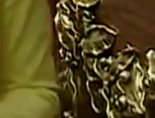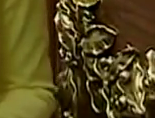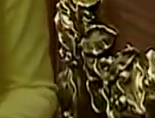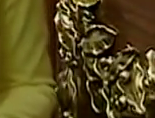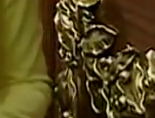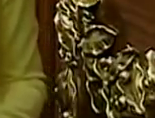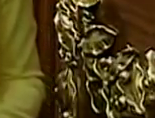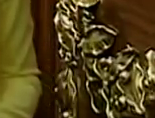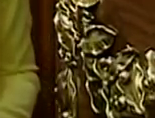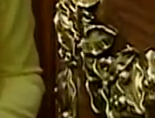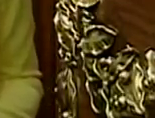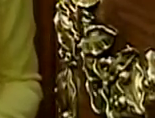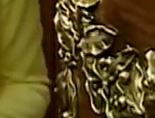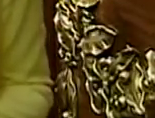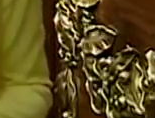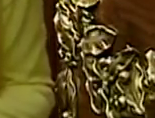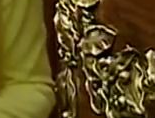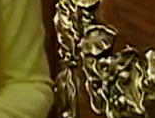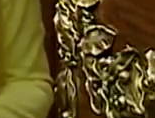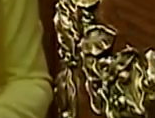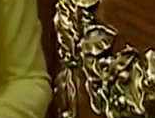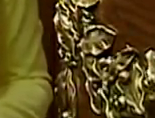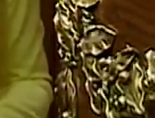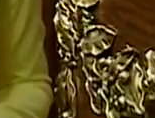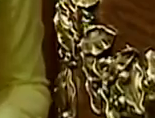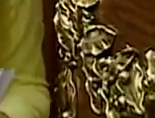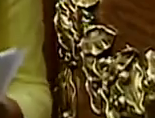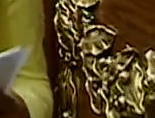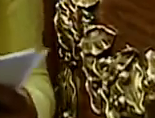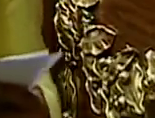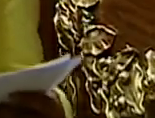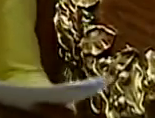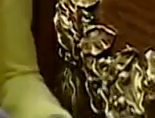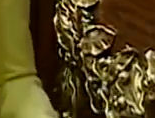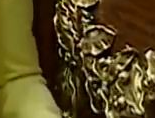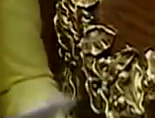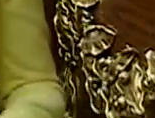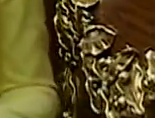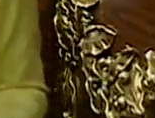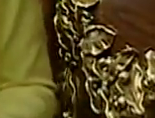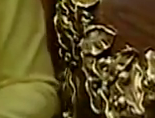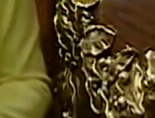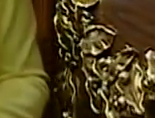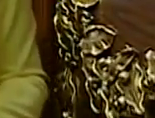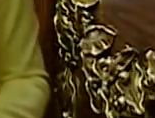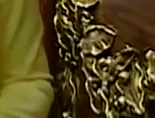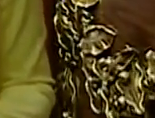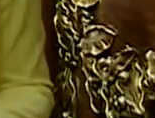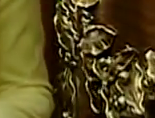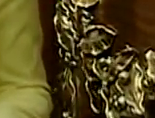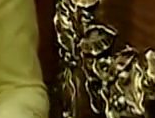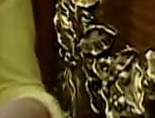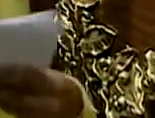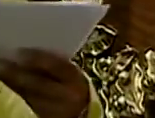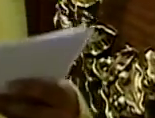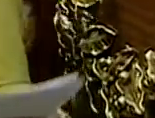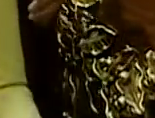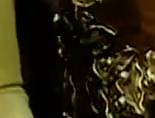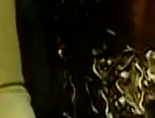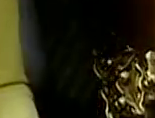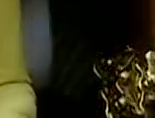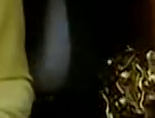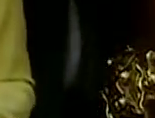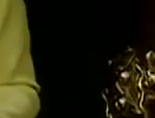luego de ser juramentado el nuevo presidente de esta instancia, Diosdado Cabello, manifestó que el trabajo se realizará directamente en